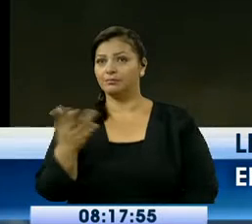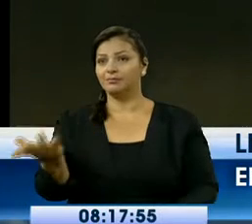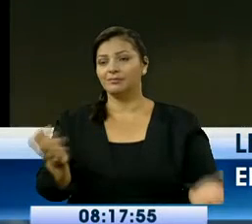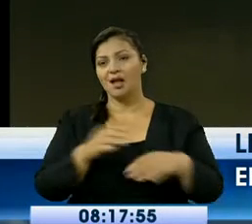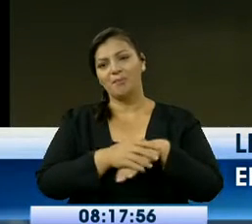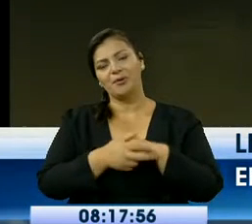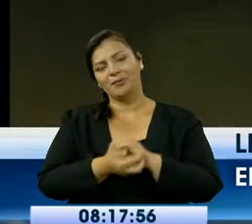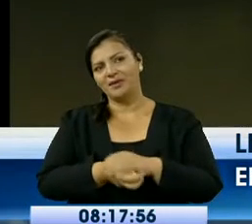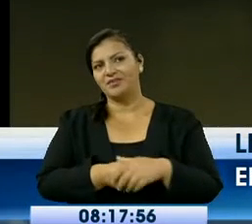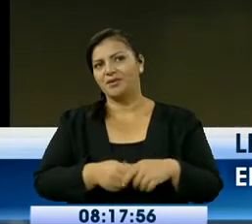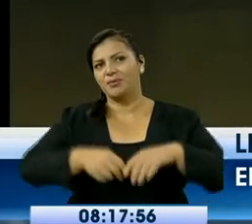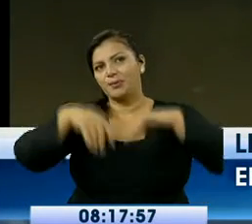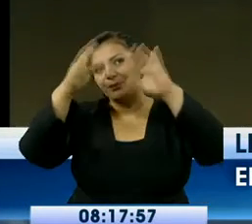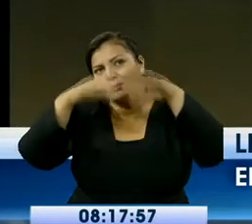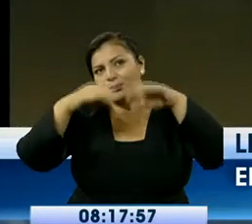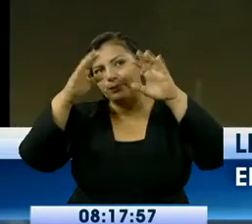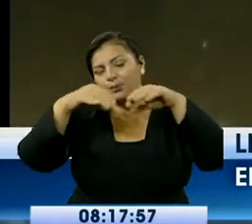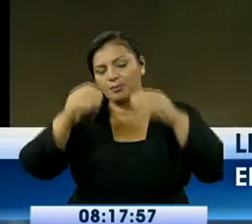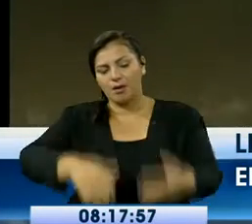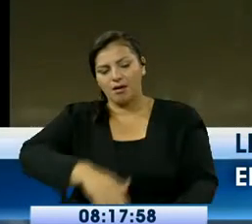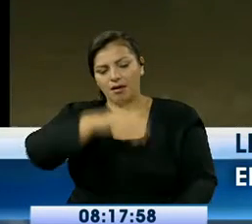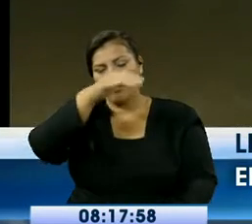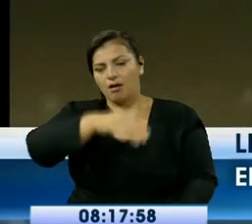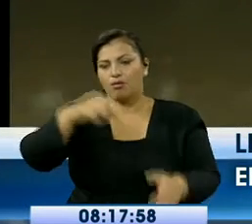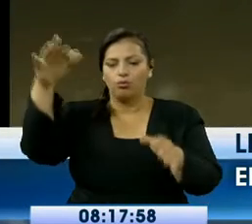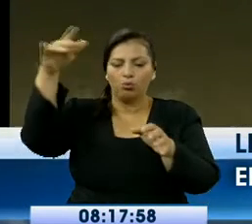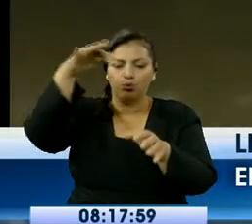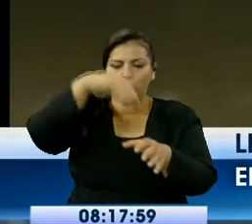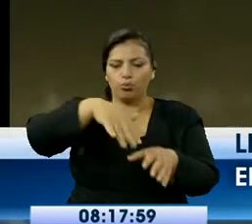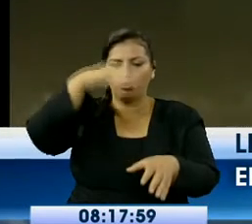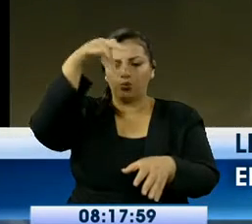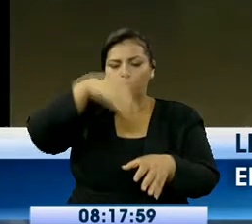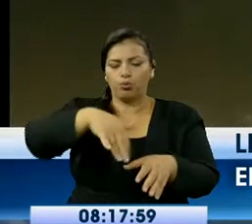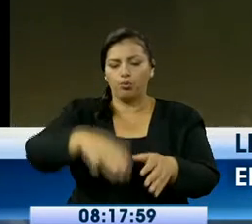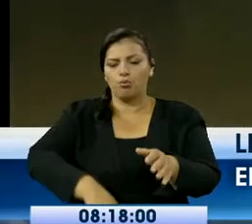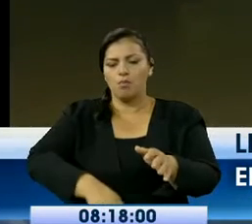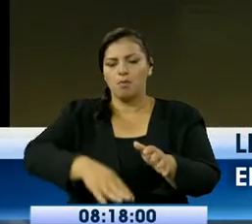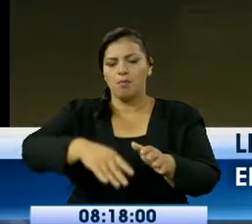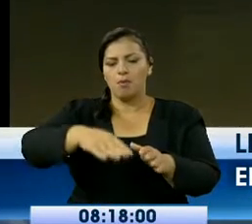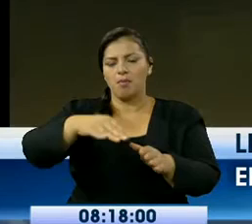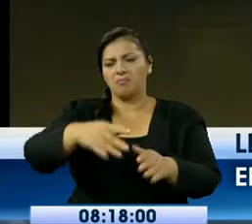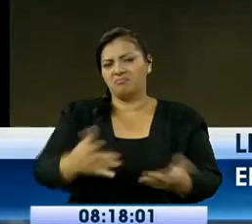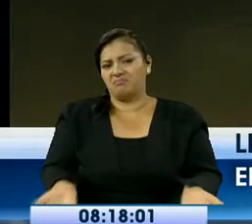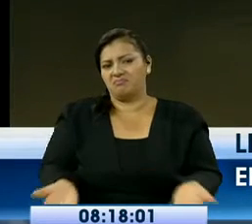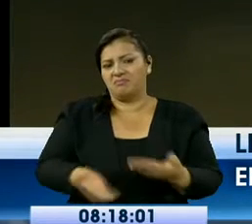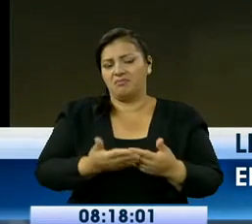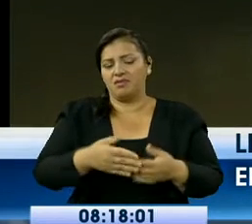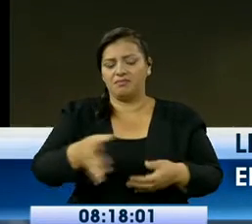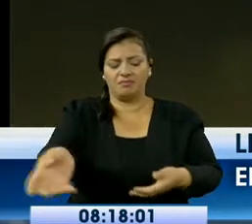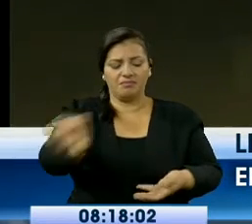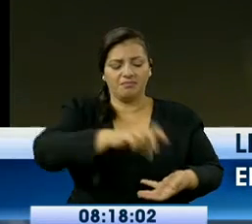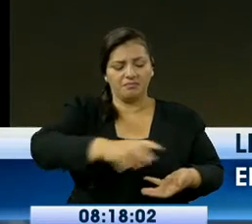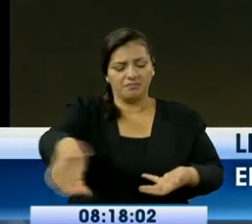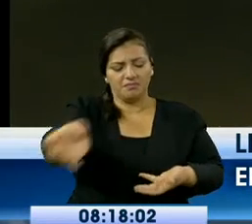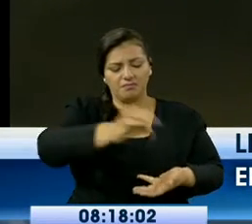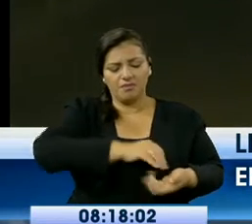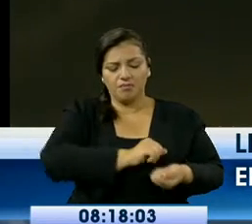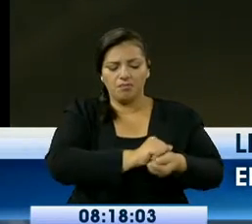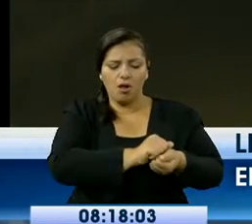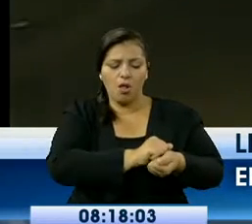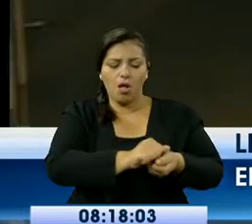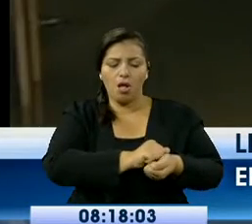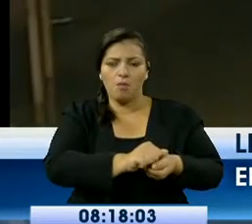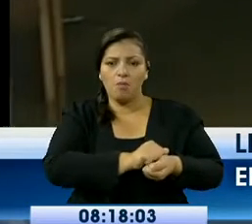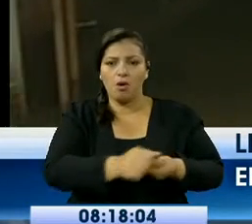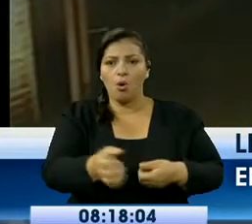cogiendo agua. Amigo. Exacto, para la lluvia para poder cocinar o lavar. Porque por el momento no se puede coger agua por tanquero porque no pueden ingresar